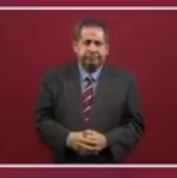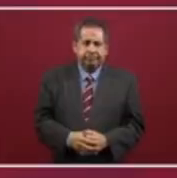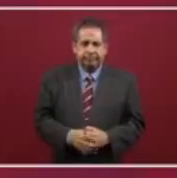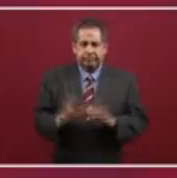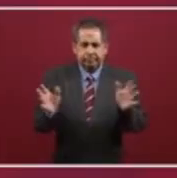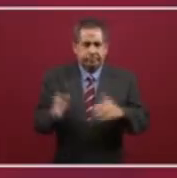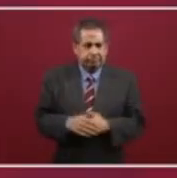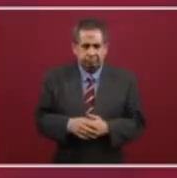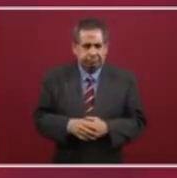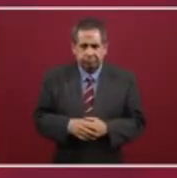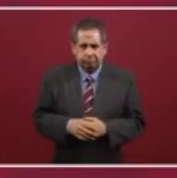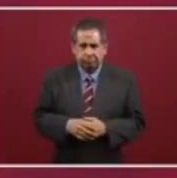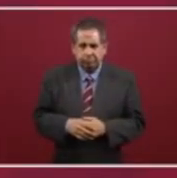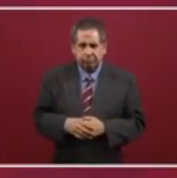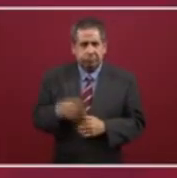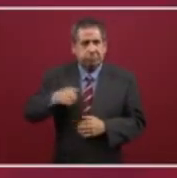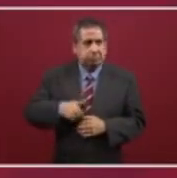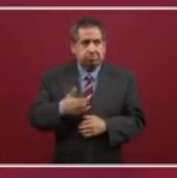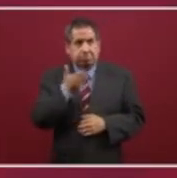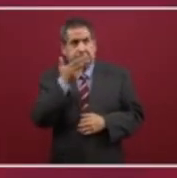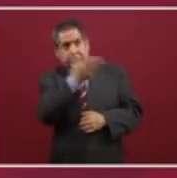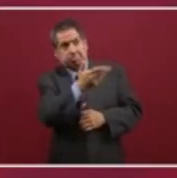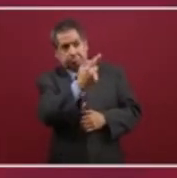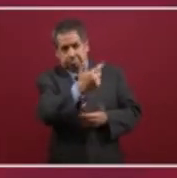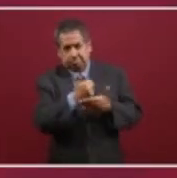Ya nosotros ni estamos pidiendo,